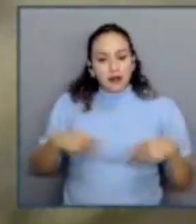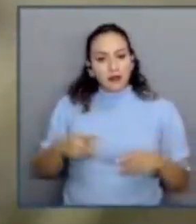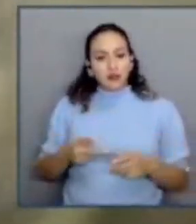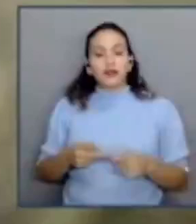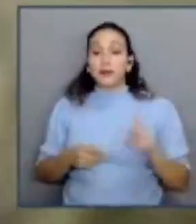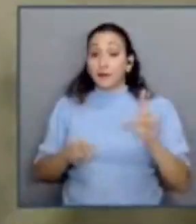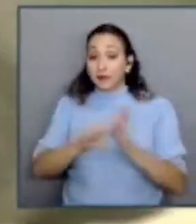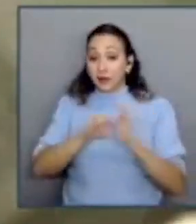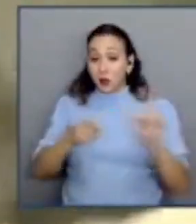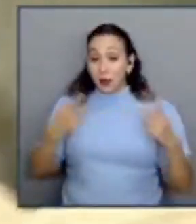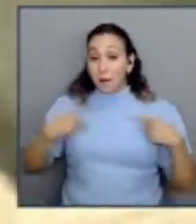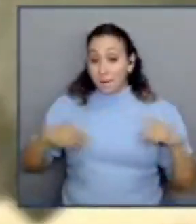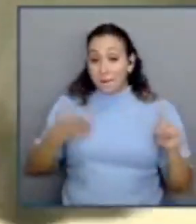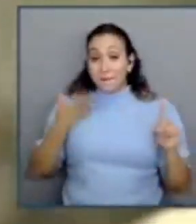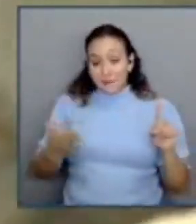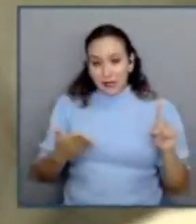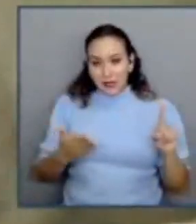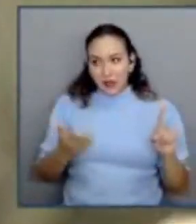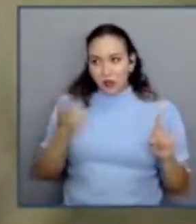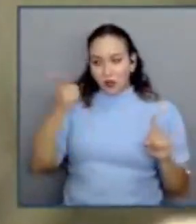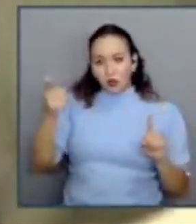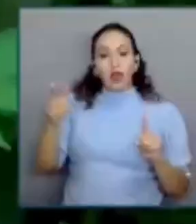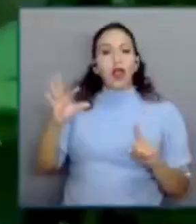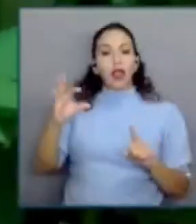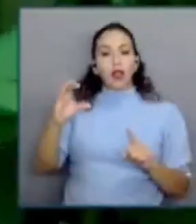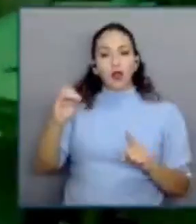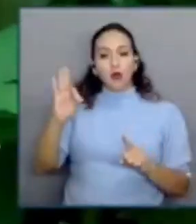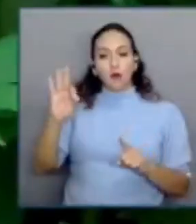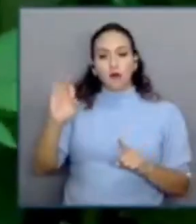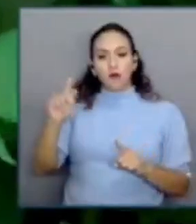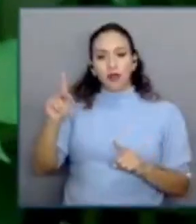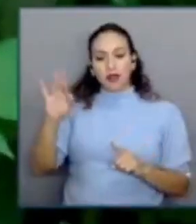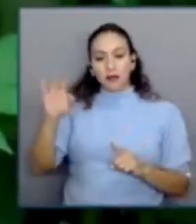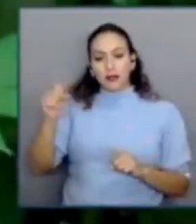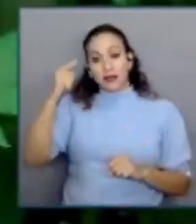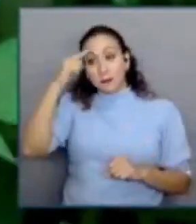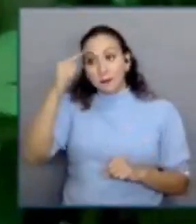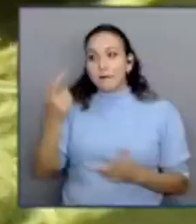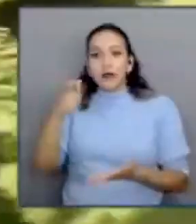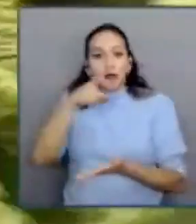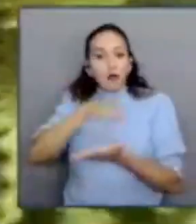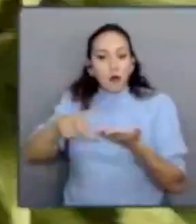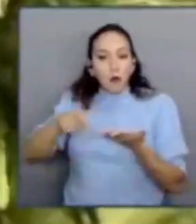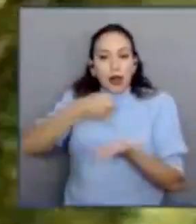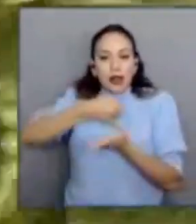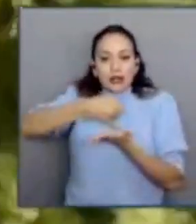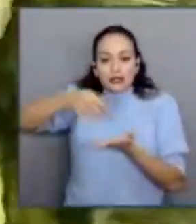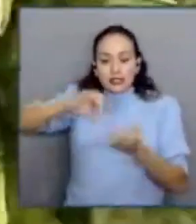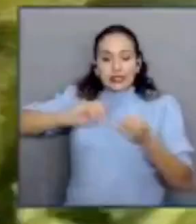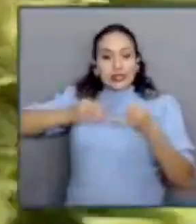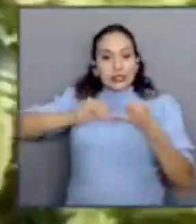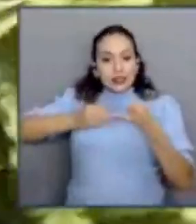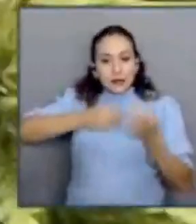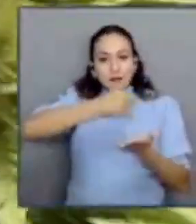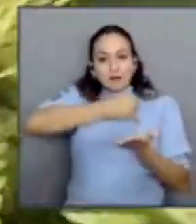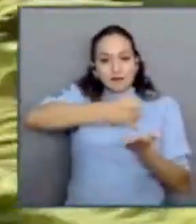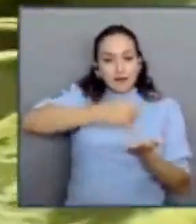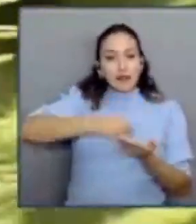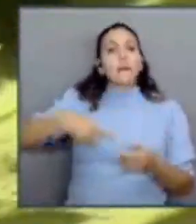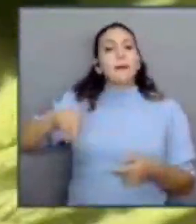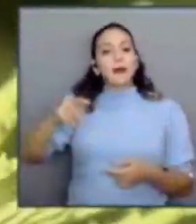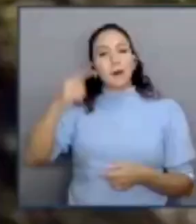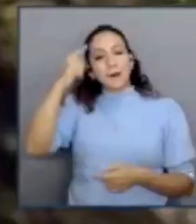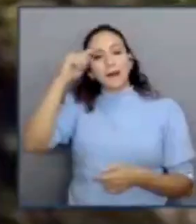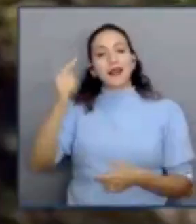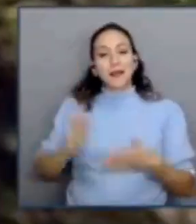solicitó autorización a la COFEPRIS para importar y adquirir semillas para la siembra, cultivo y cosecha de cannabis sativa con fines